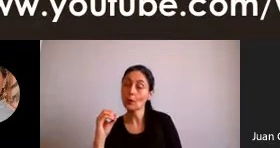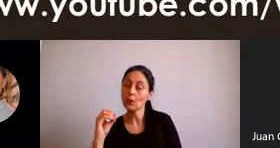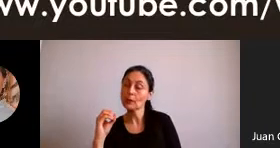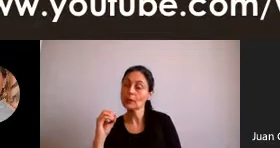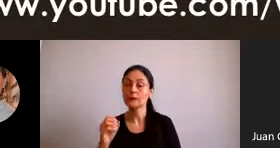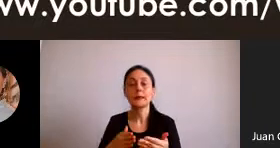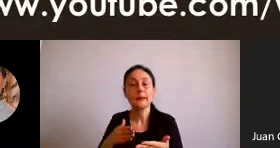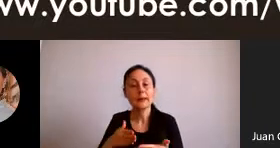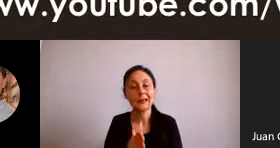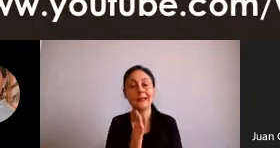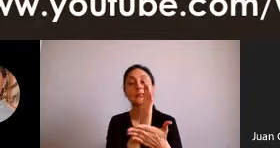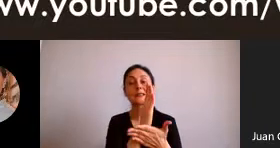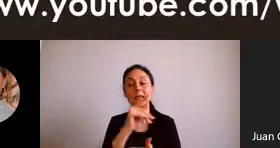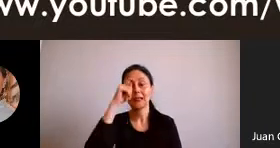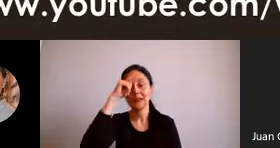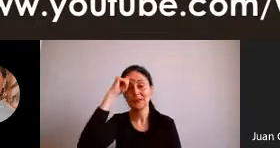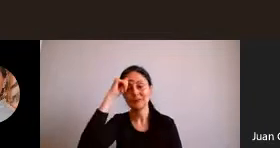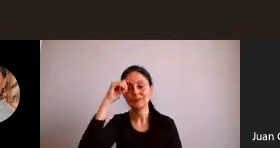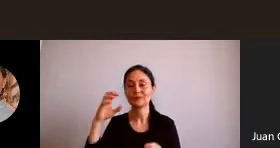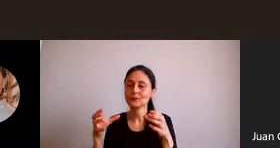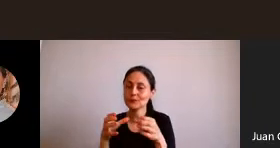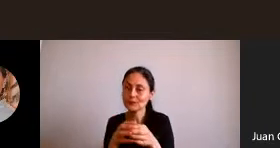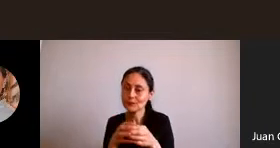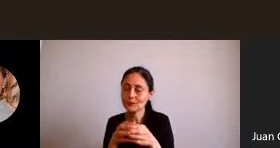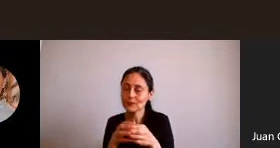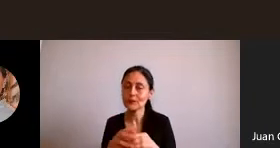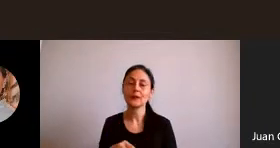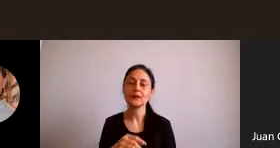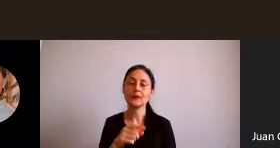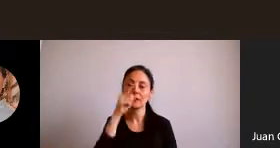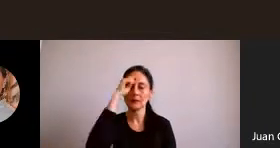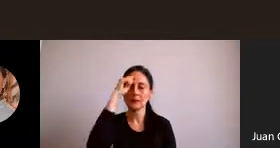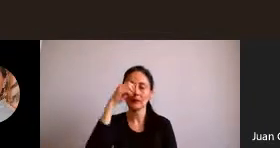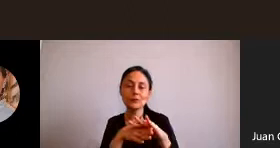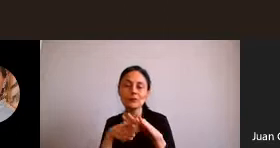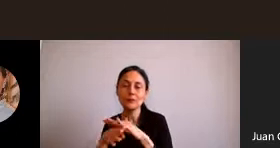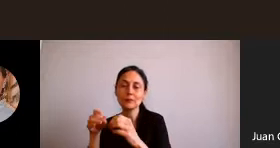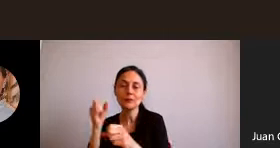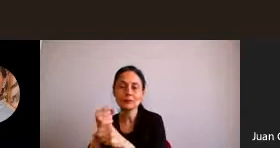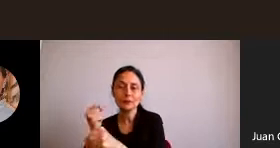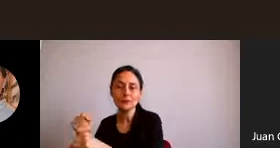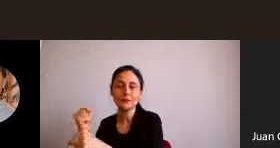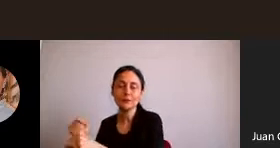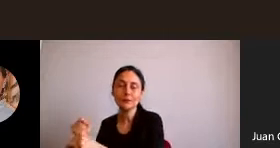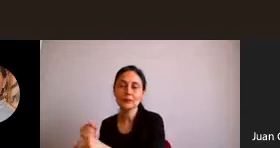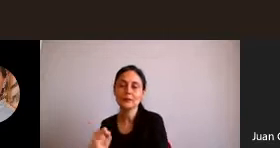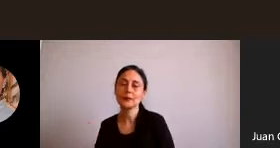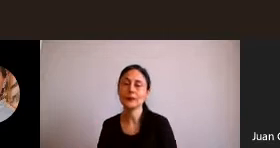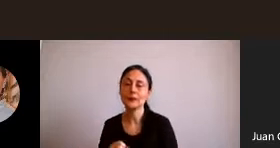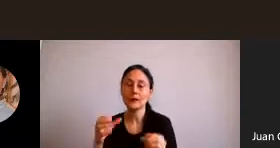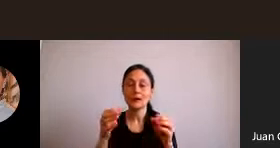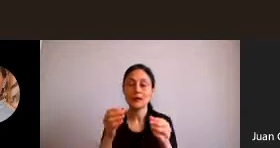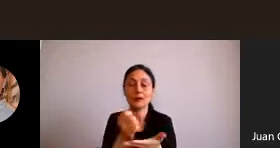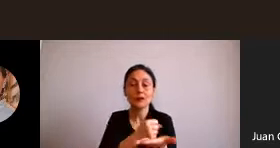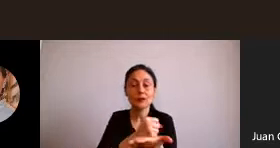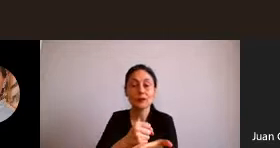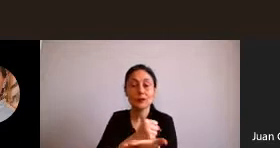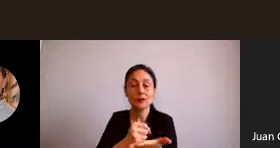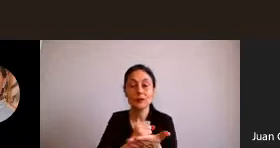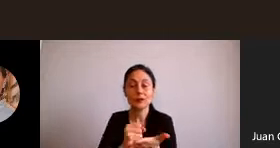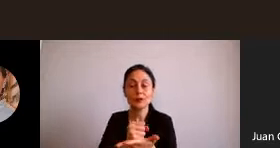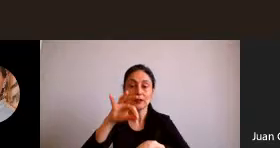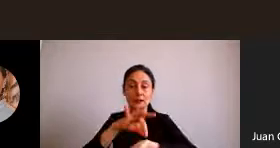hospitalario. ¿Ya? Lo mismo aquí con la división de la Sociedad de Medicina Intensiva, ha generado diversos